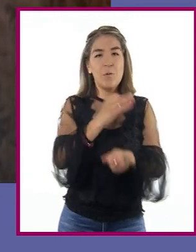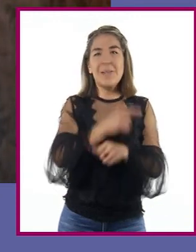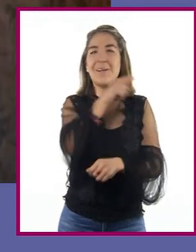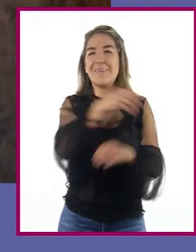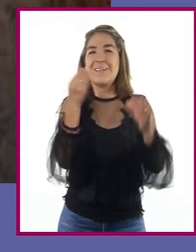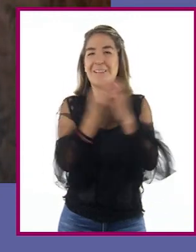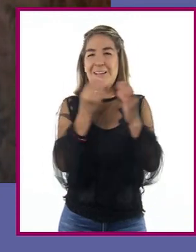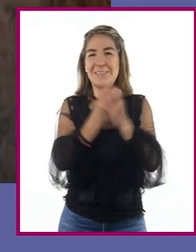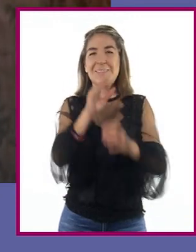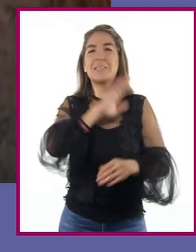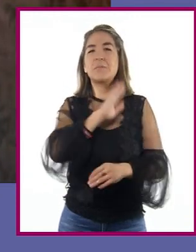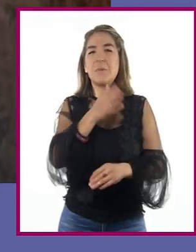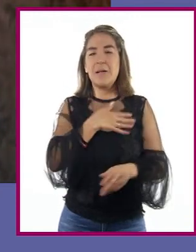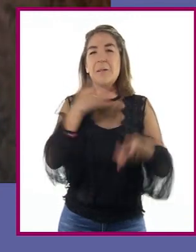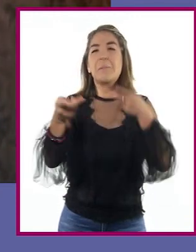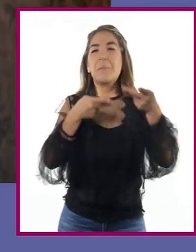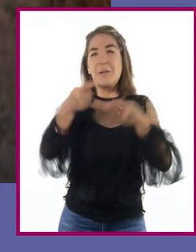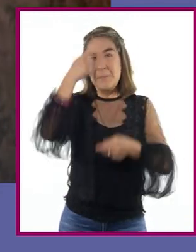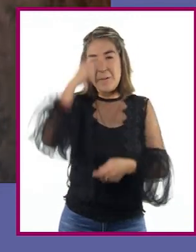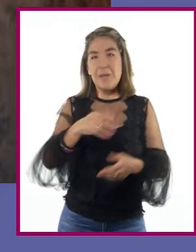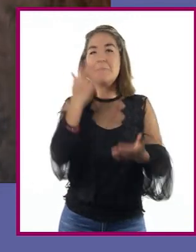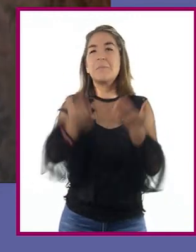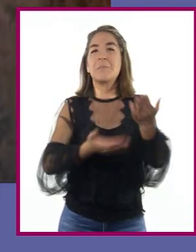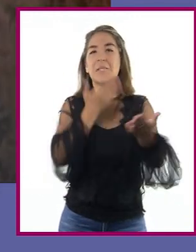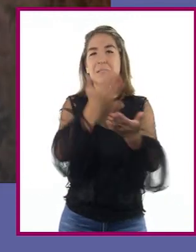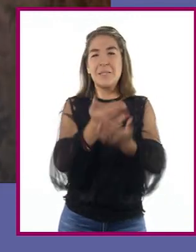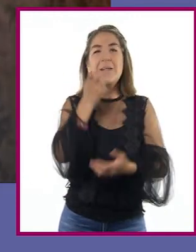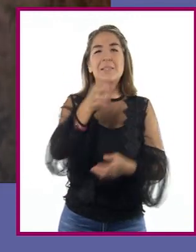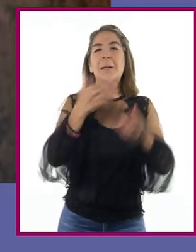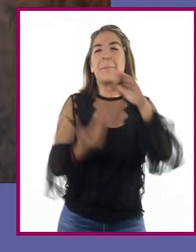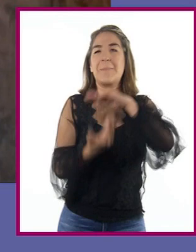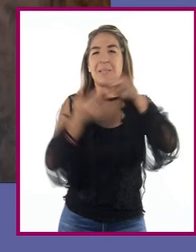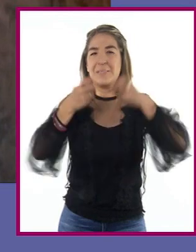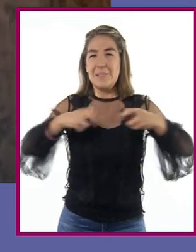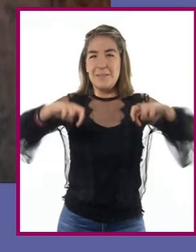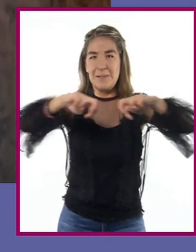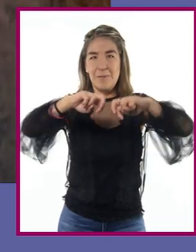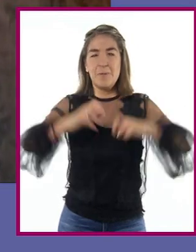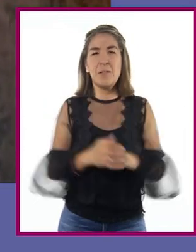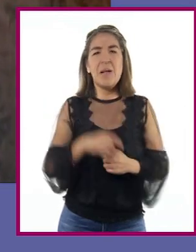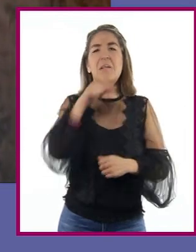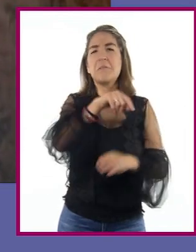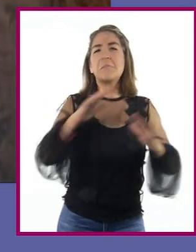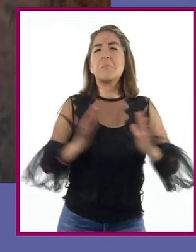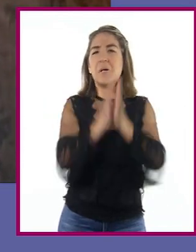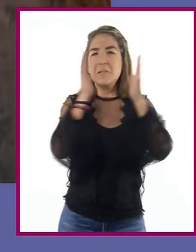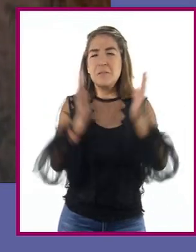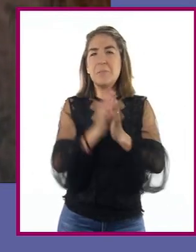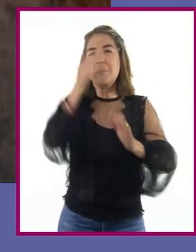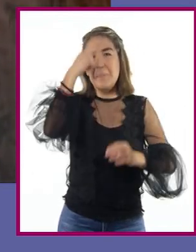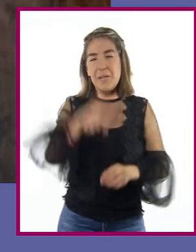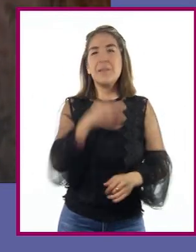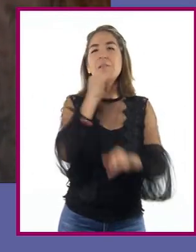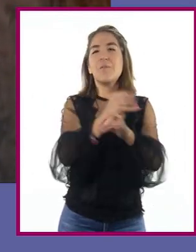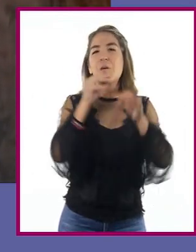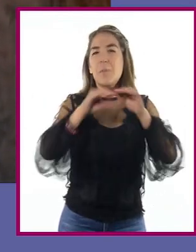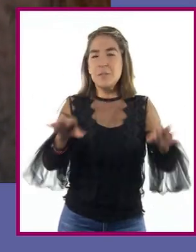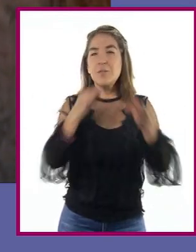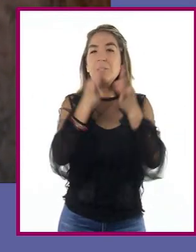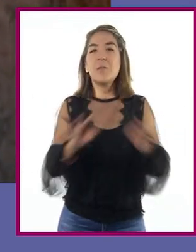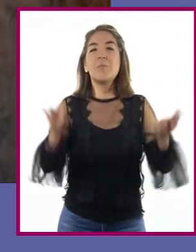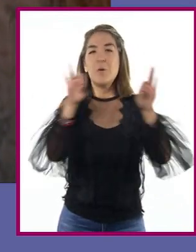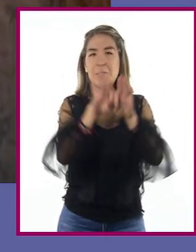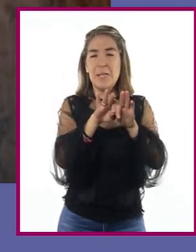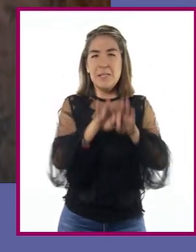español estamos preparándonos para presentar las mesas redondas, en las que participaremos con información